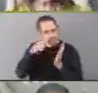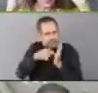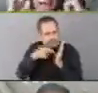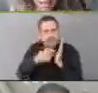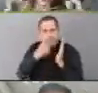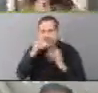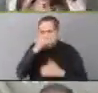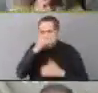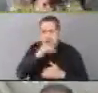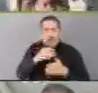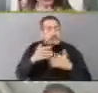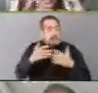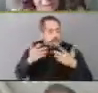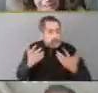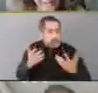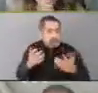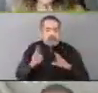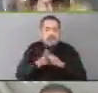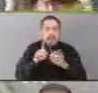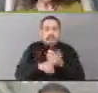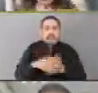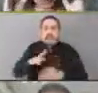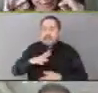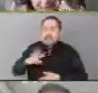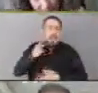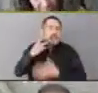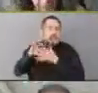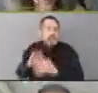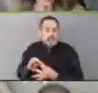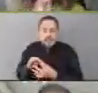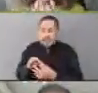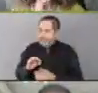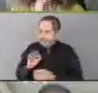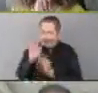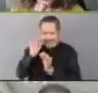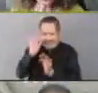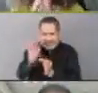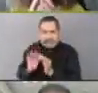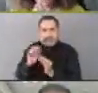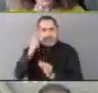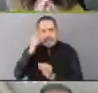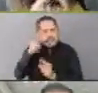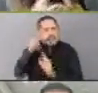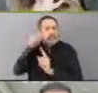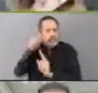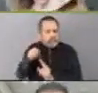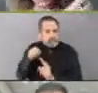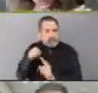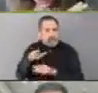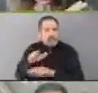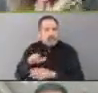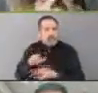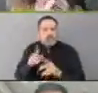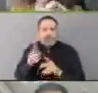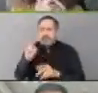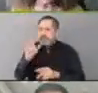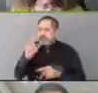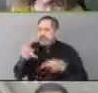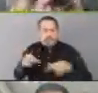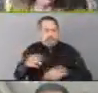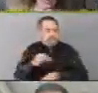Y hay una política específica que tiene que ver con la vacunación de